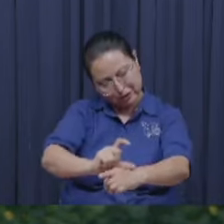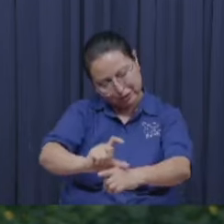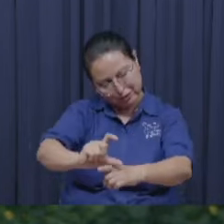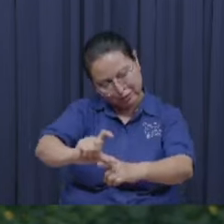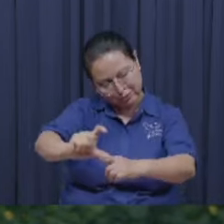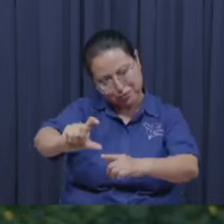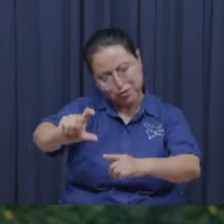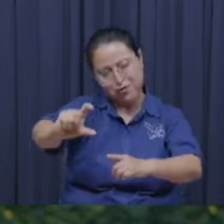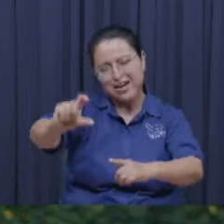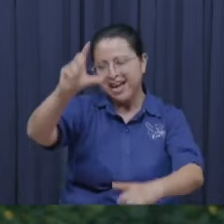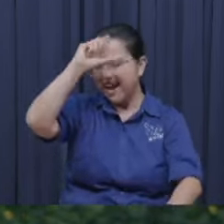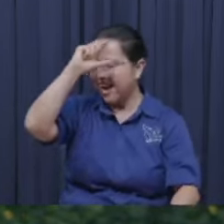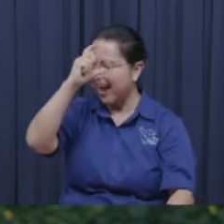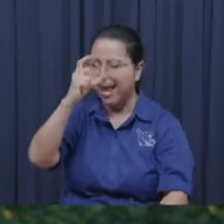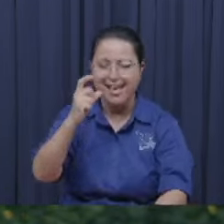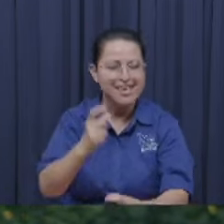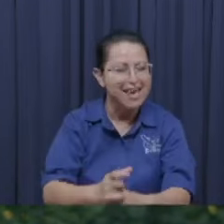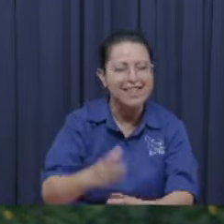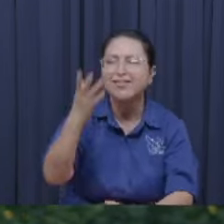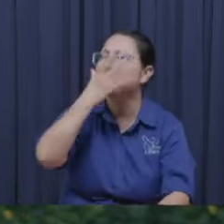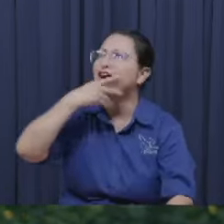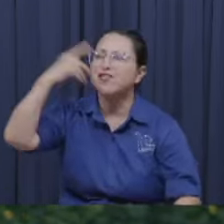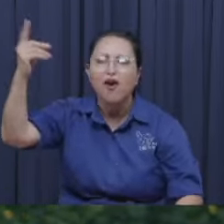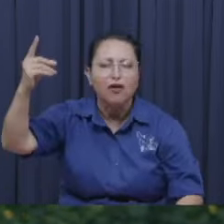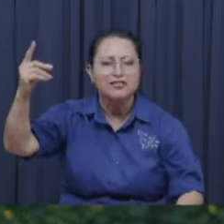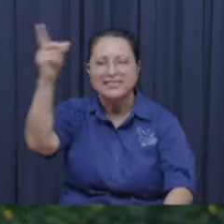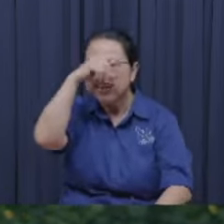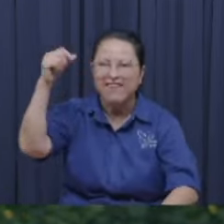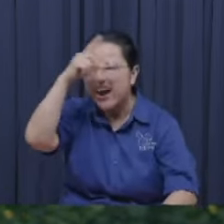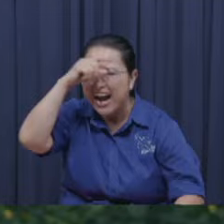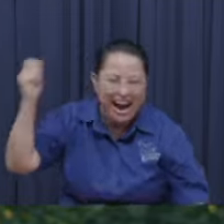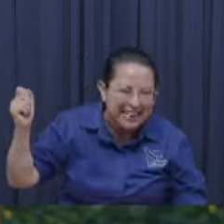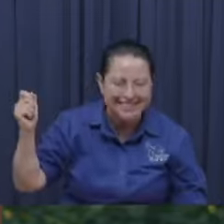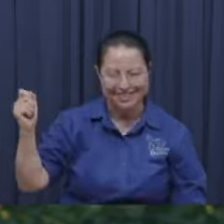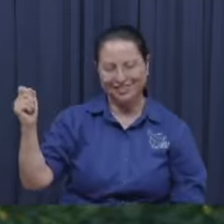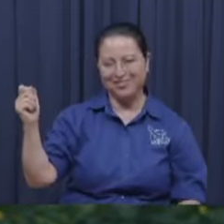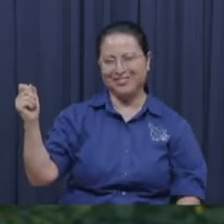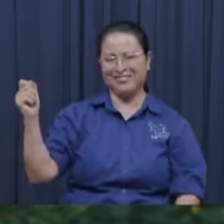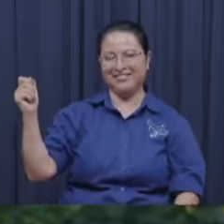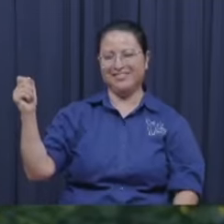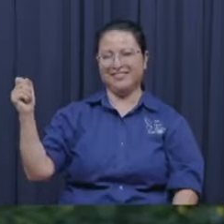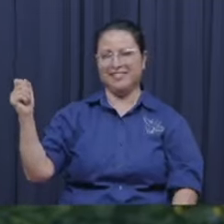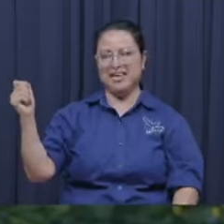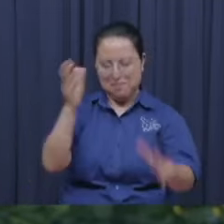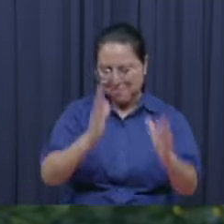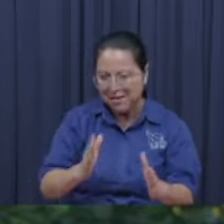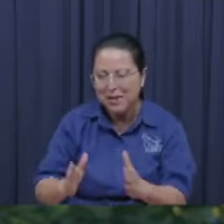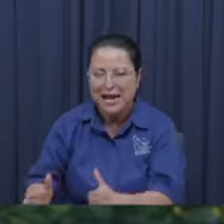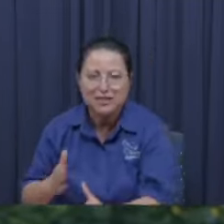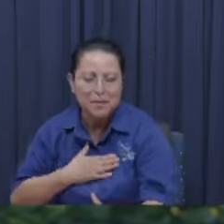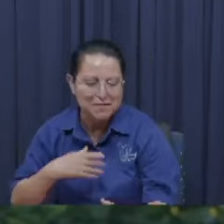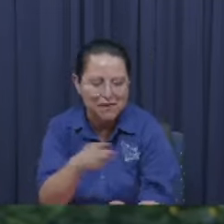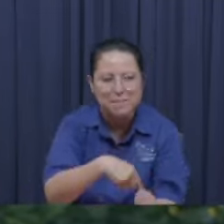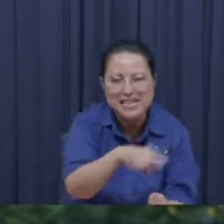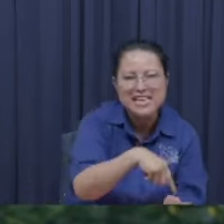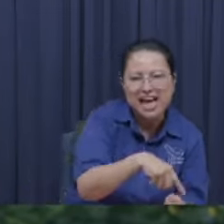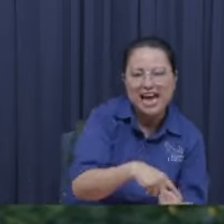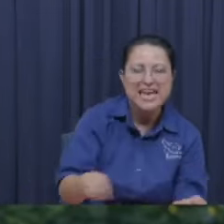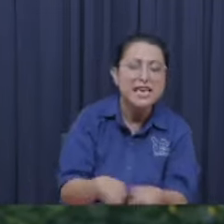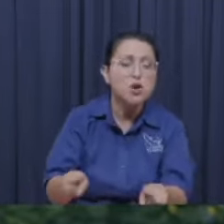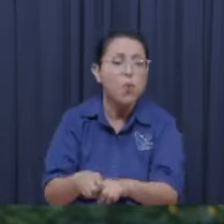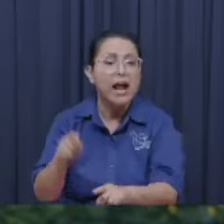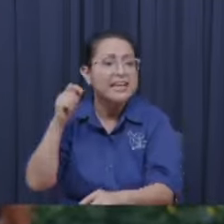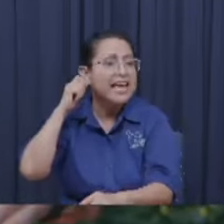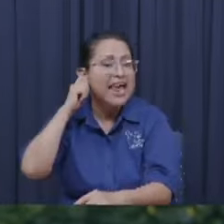momento. Que me encuentren trabajando, como encontraron a Gedeón, que